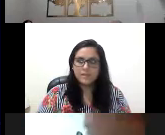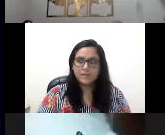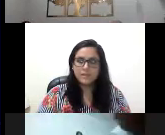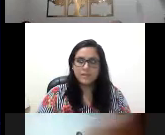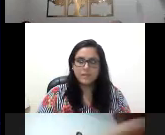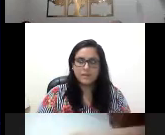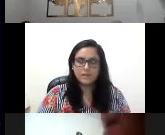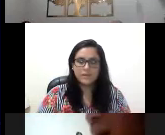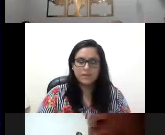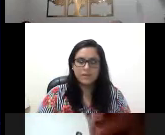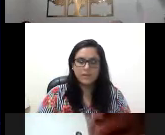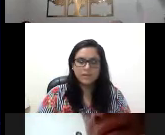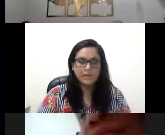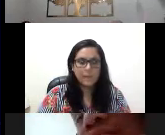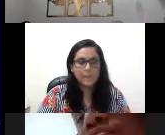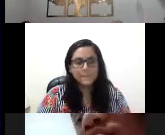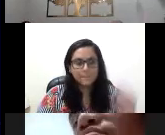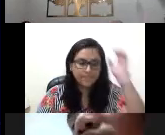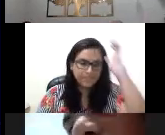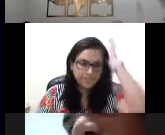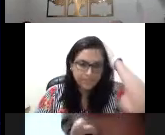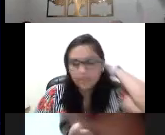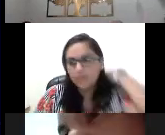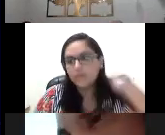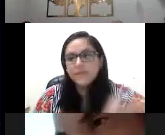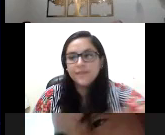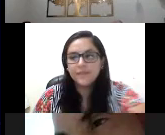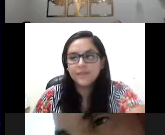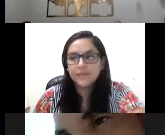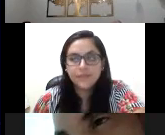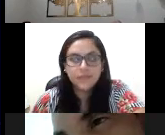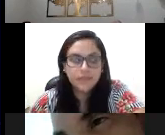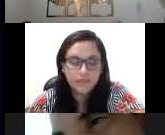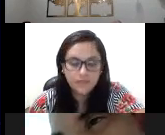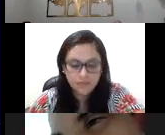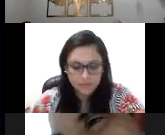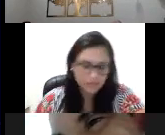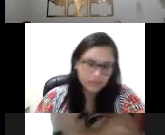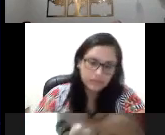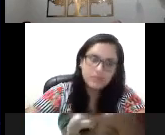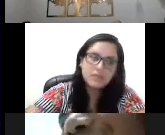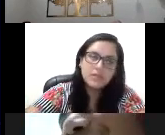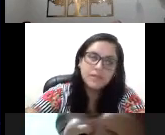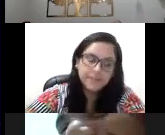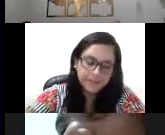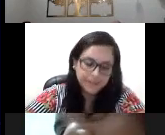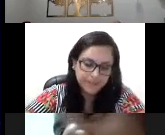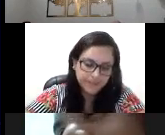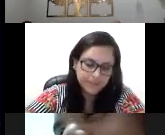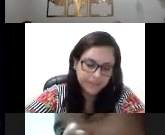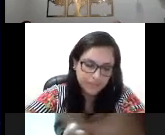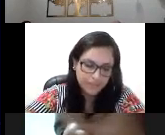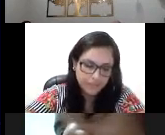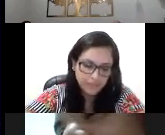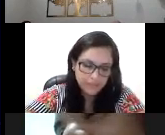la cabeza, los hombros. Va a depender mucho. Y básicamente lo que se considera acá es dentro de la parte de la amplia gama de